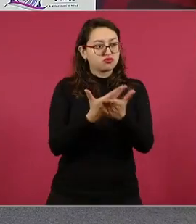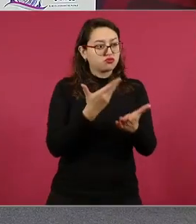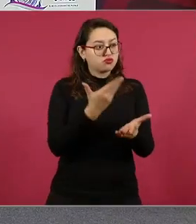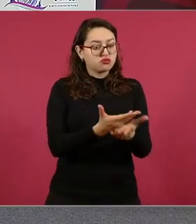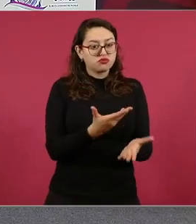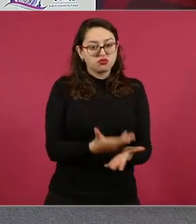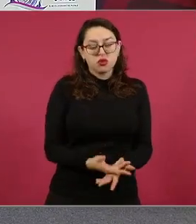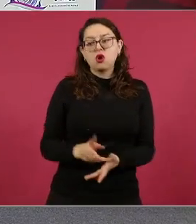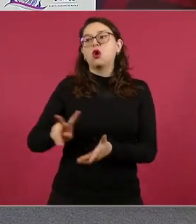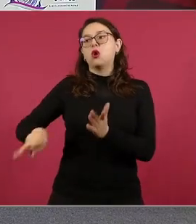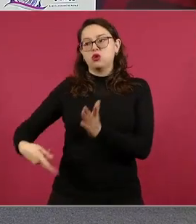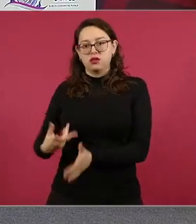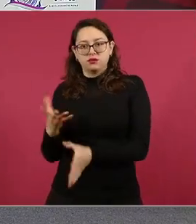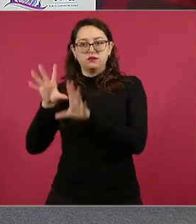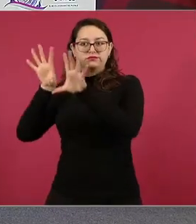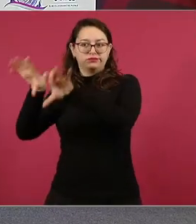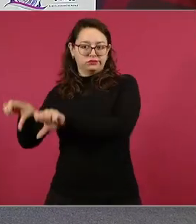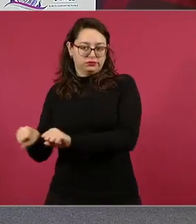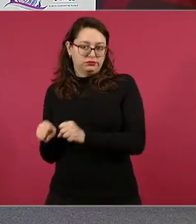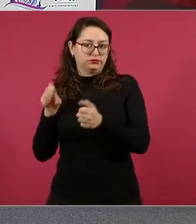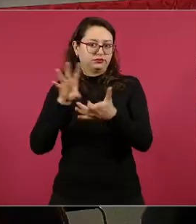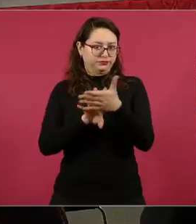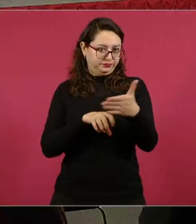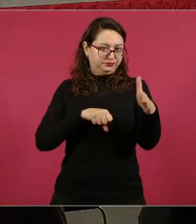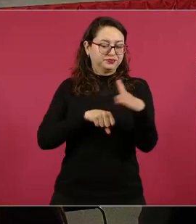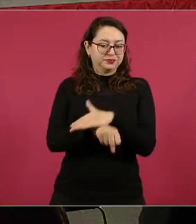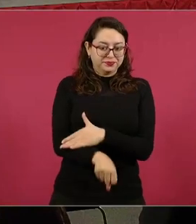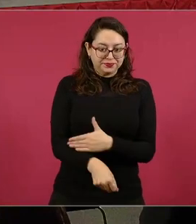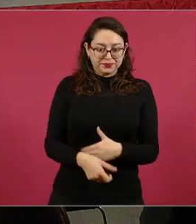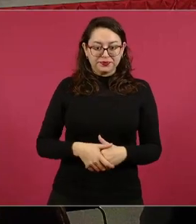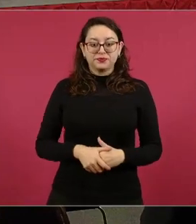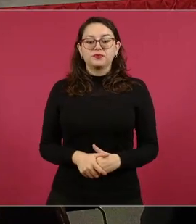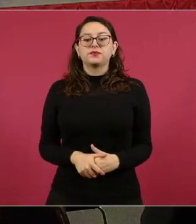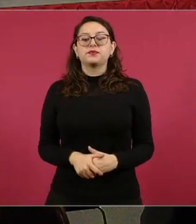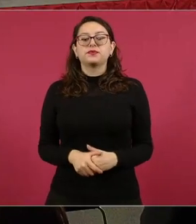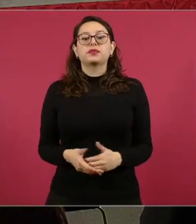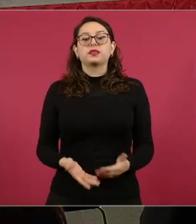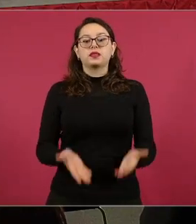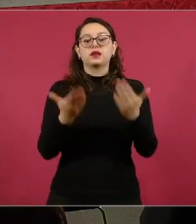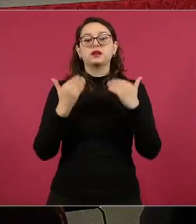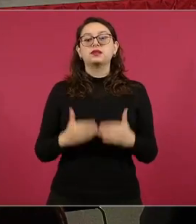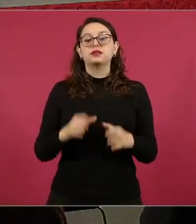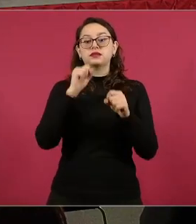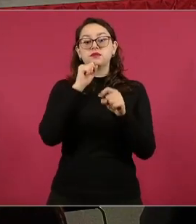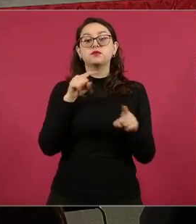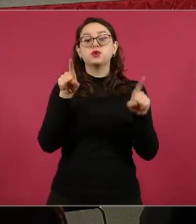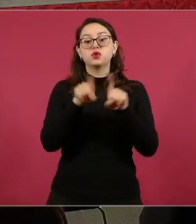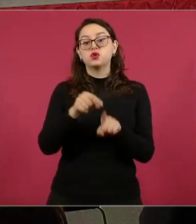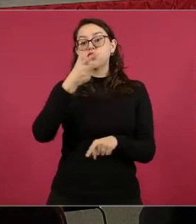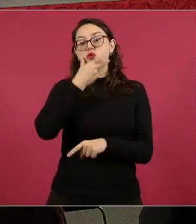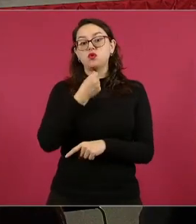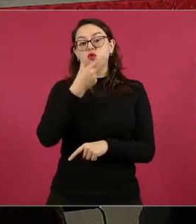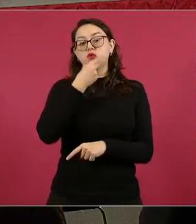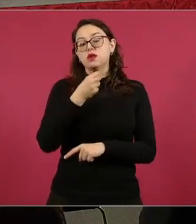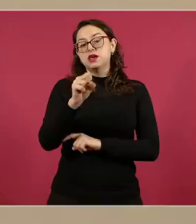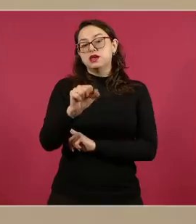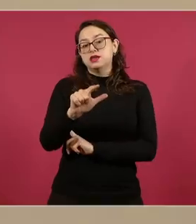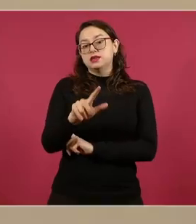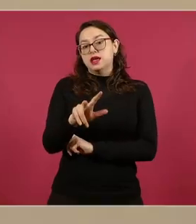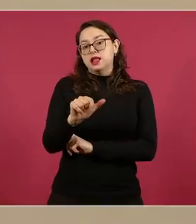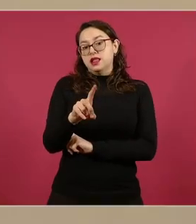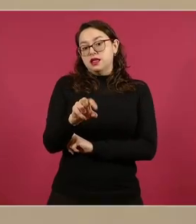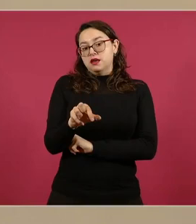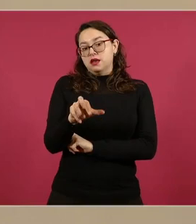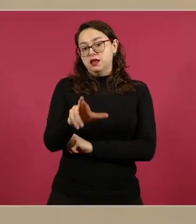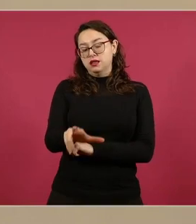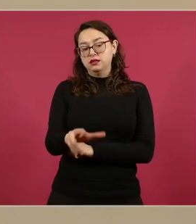año. Adelante. Tenemos también la detención de Brian Salvador N. el 20 de diciembre por la Fiscalía del